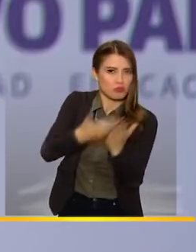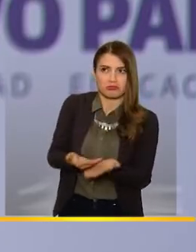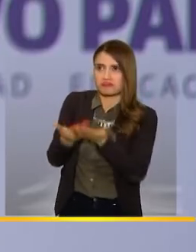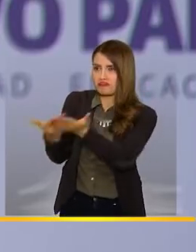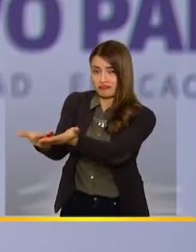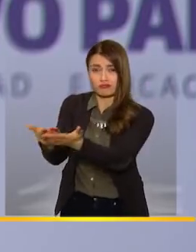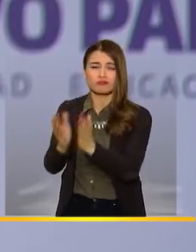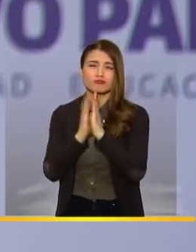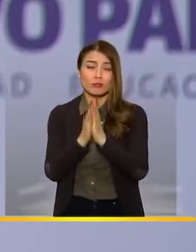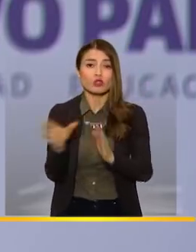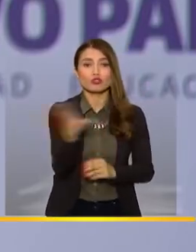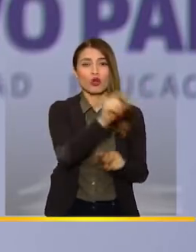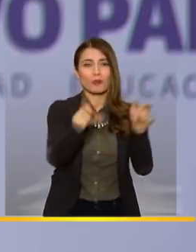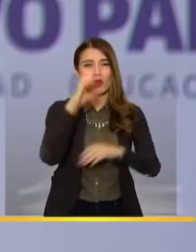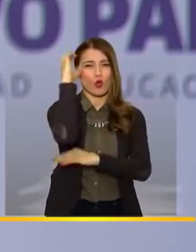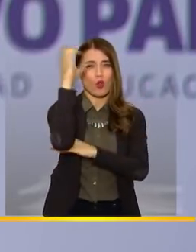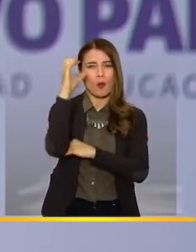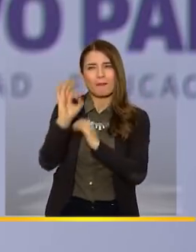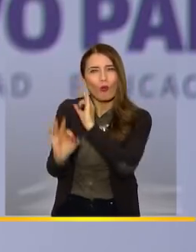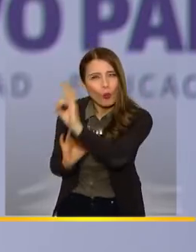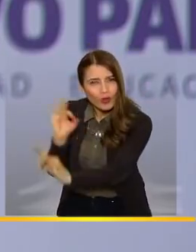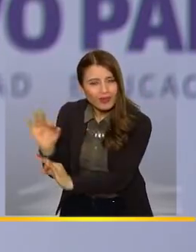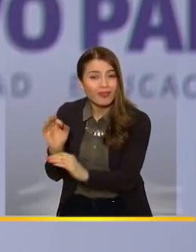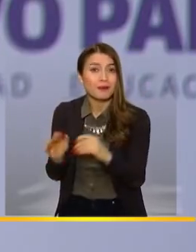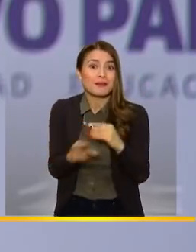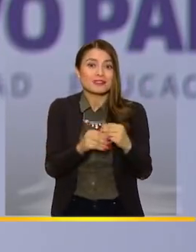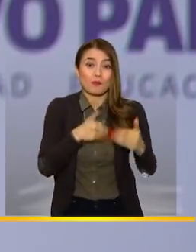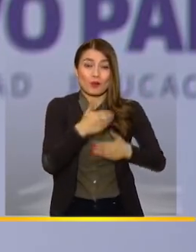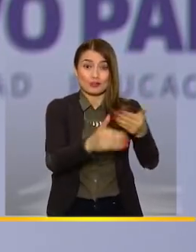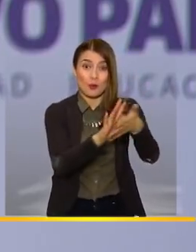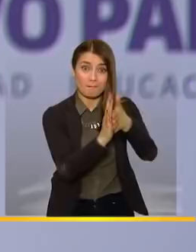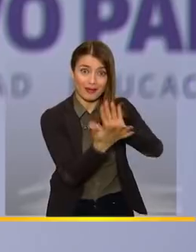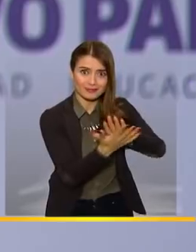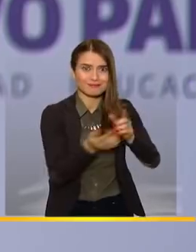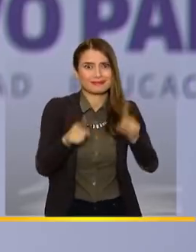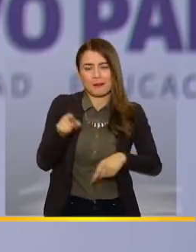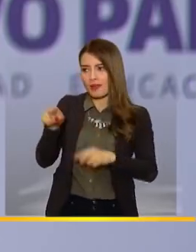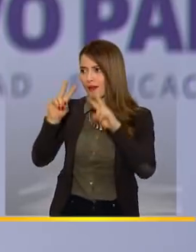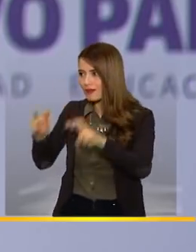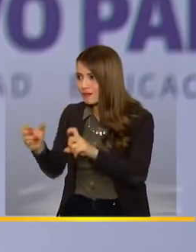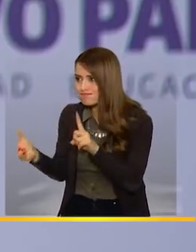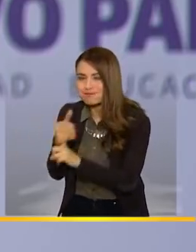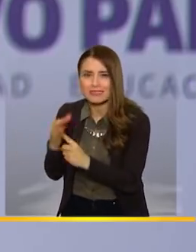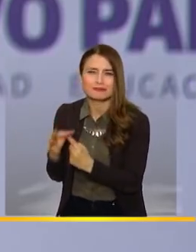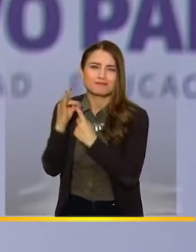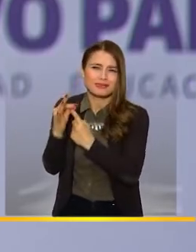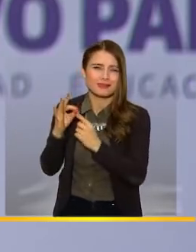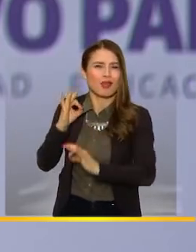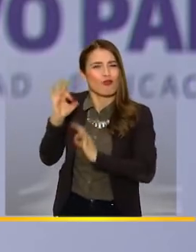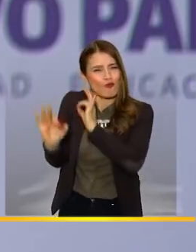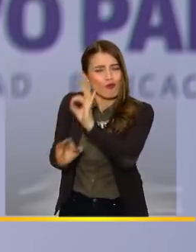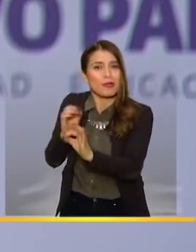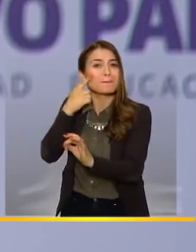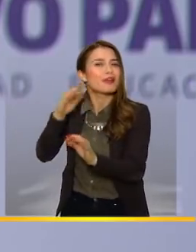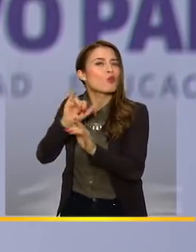todos los colombianos lo cuiden también, así como tienen que cuidar la paz, cuiden